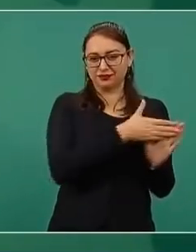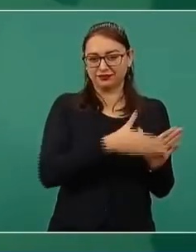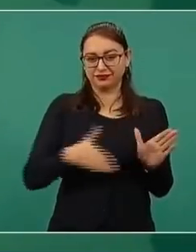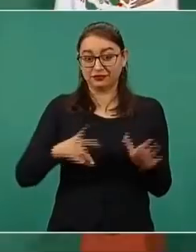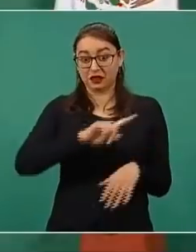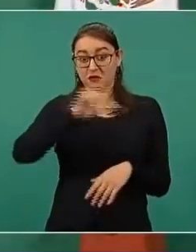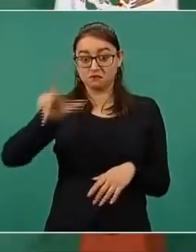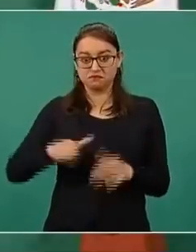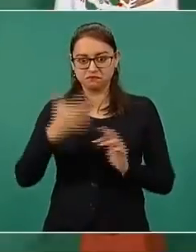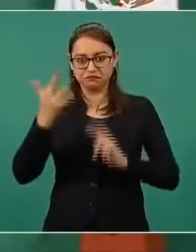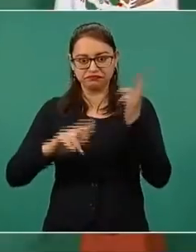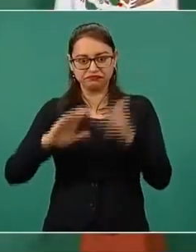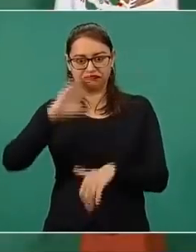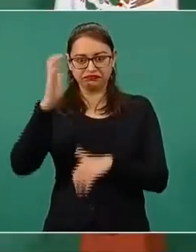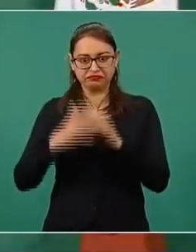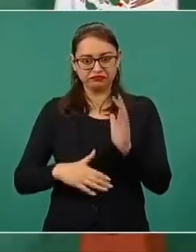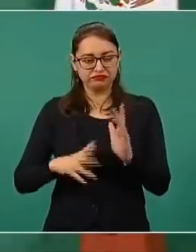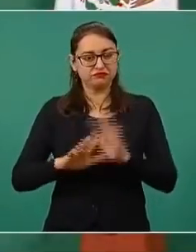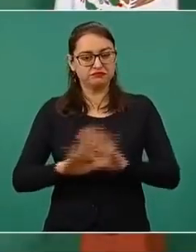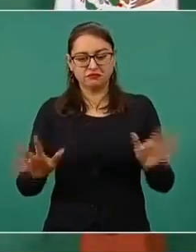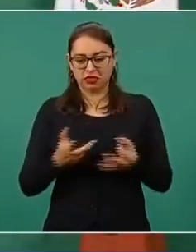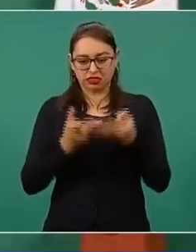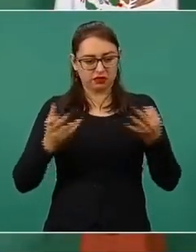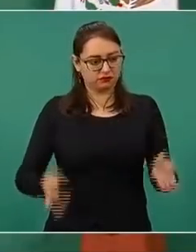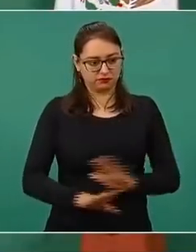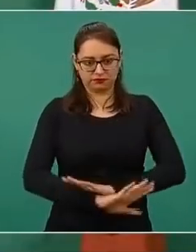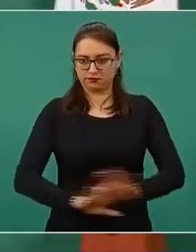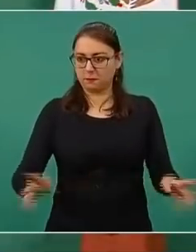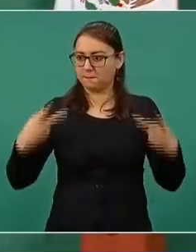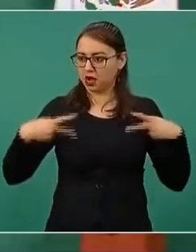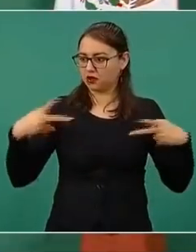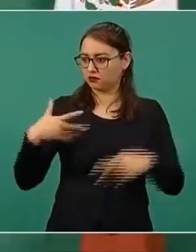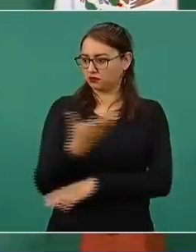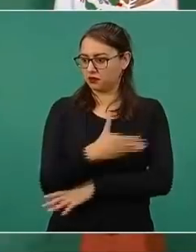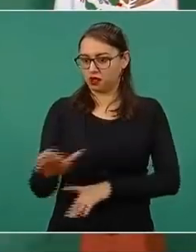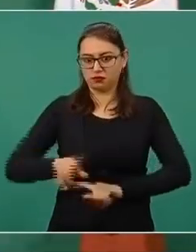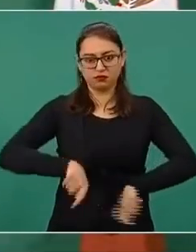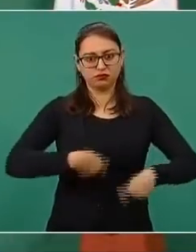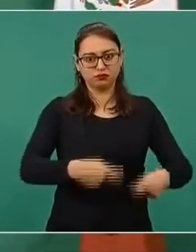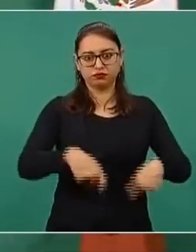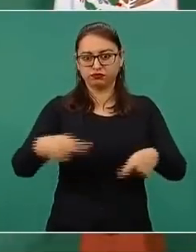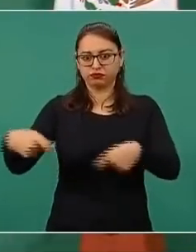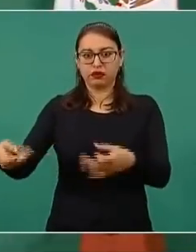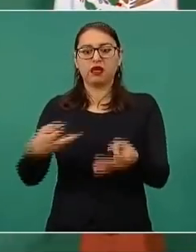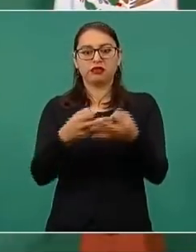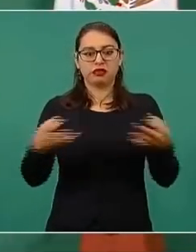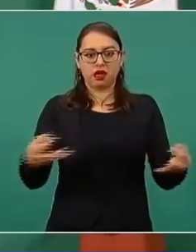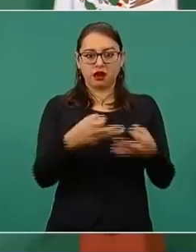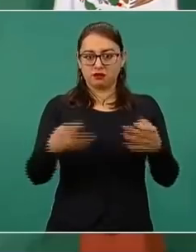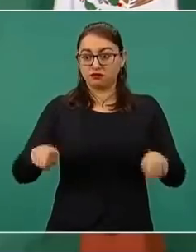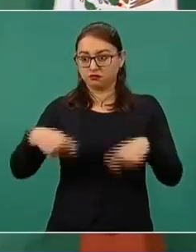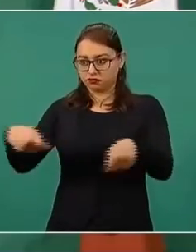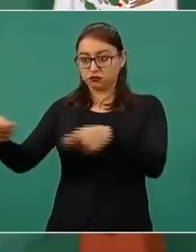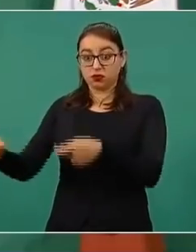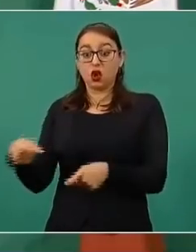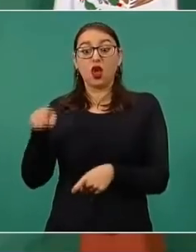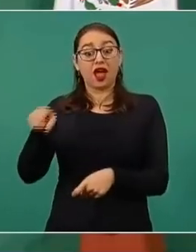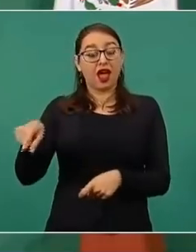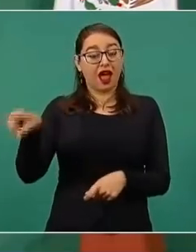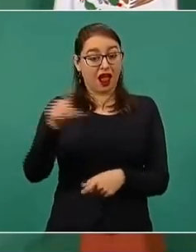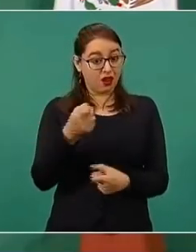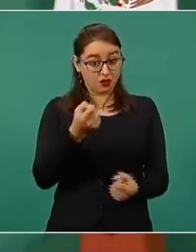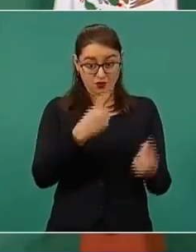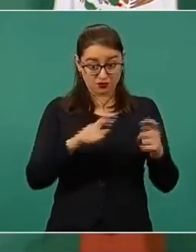tierra a los campesinos y en muchos casos se le devuelve la tierra a los